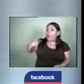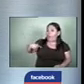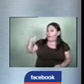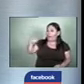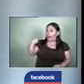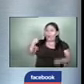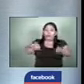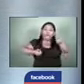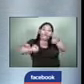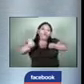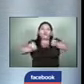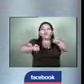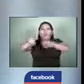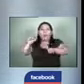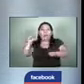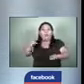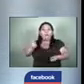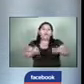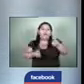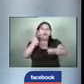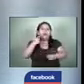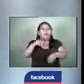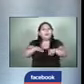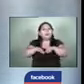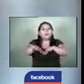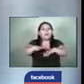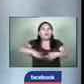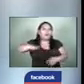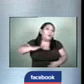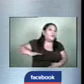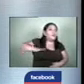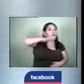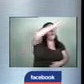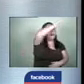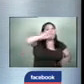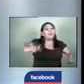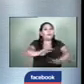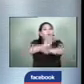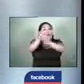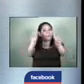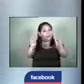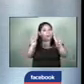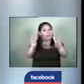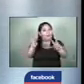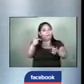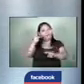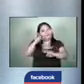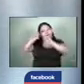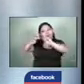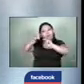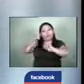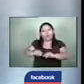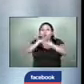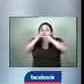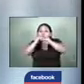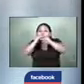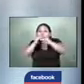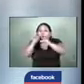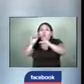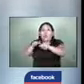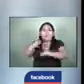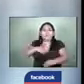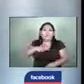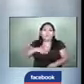accidente sobre la autopista Acomalapa a la altura de San Luis Talpa, Paz. Para realizar la prueba de alcotés reflejó